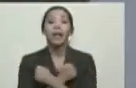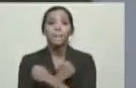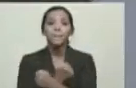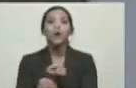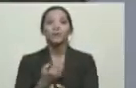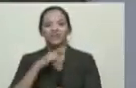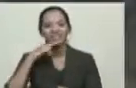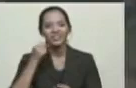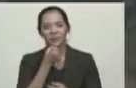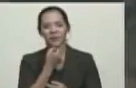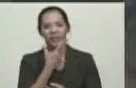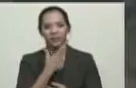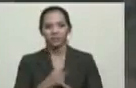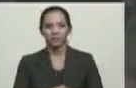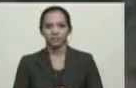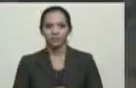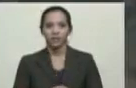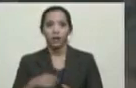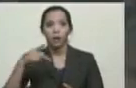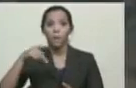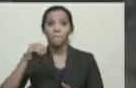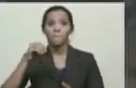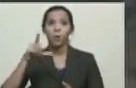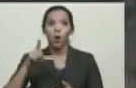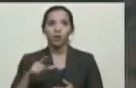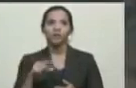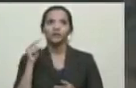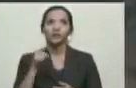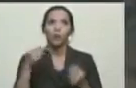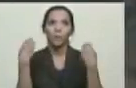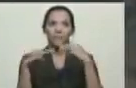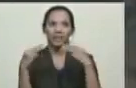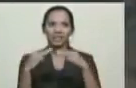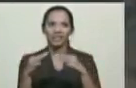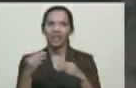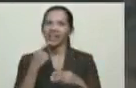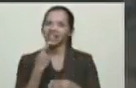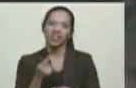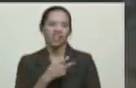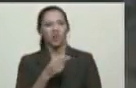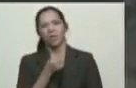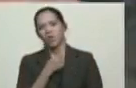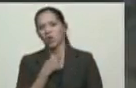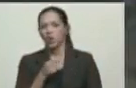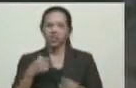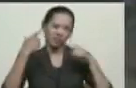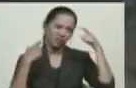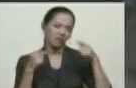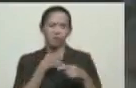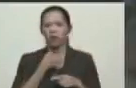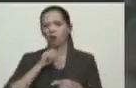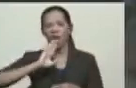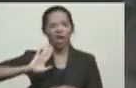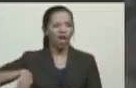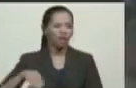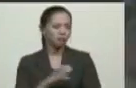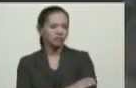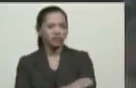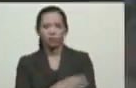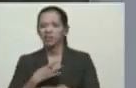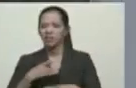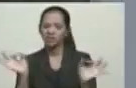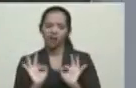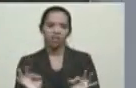y más bonito. Paul Gilman, su mensaje a los que dicen, no me gustan ni los chavistas, no me gustan los opositores, no me interesa